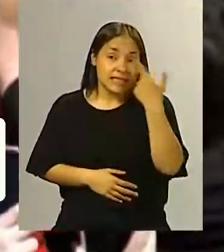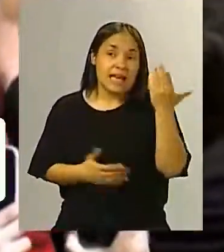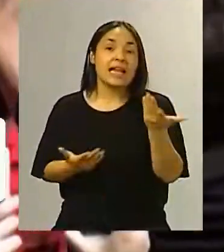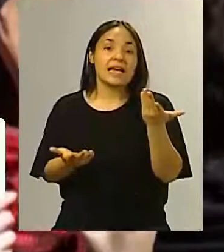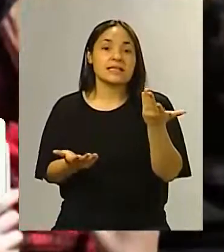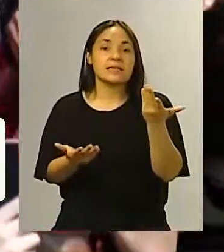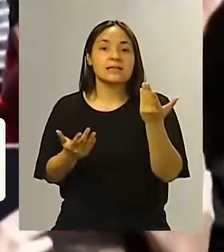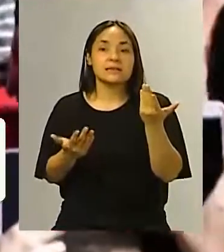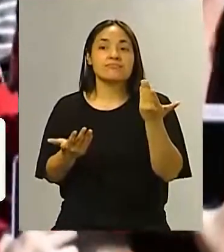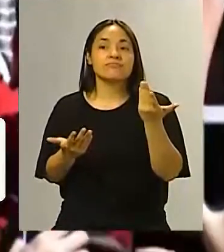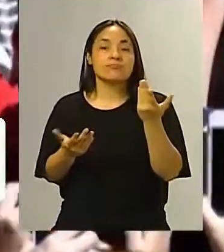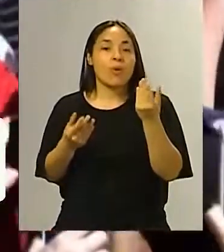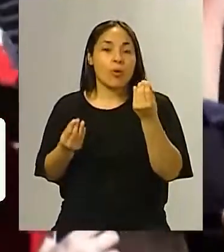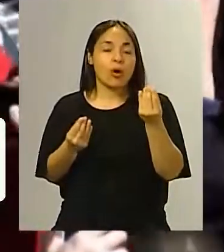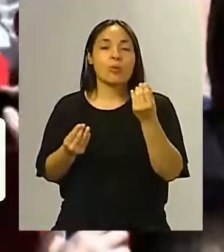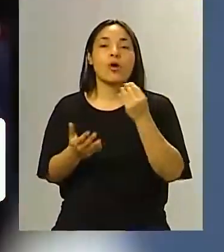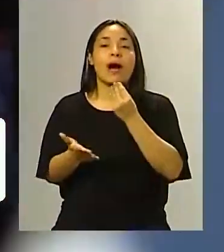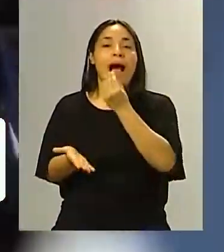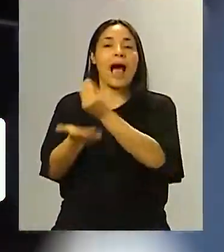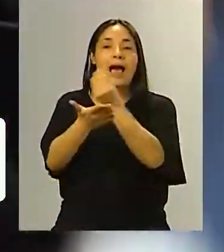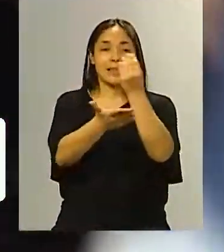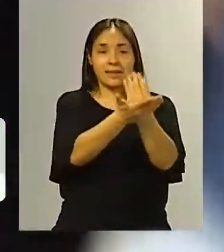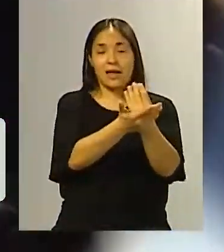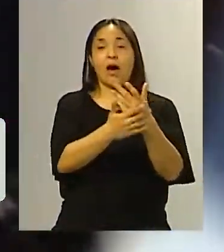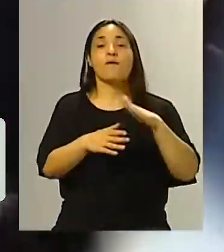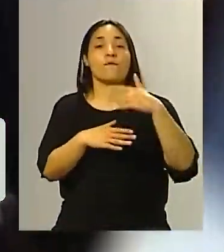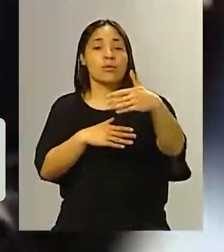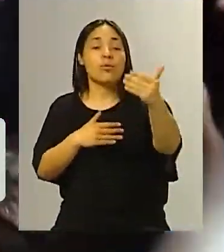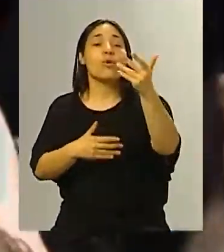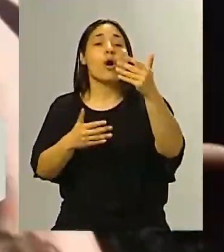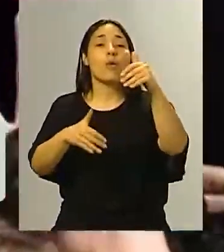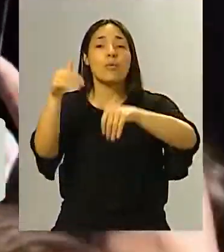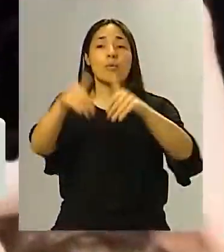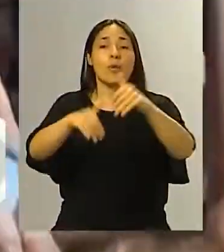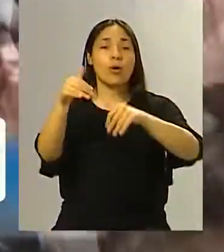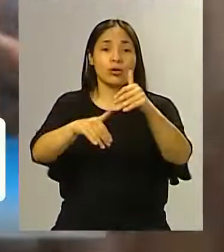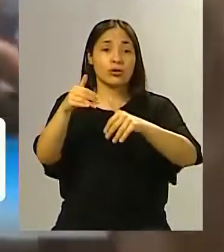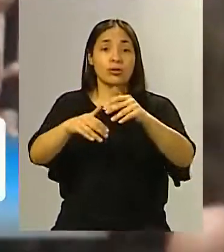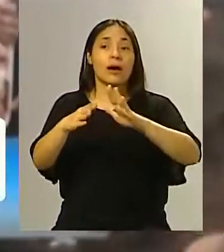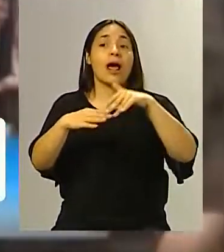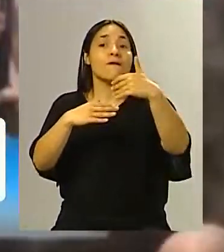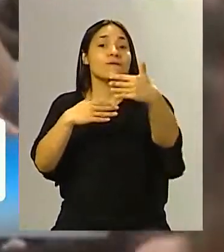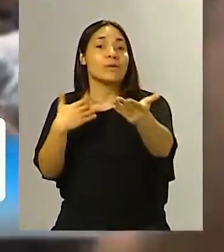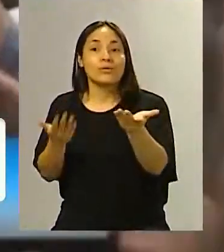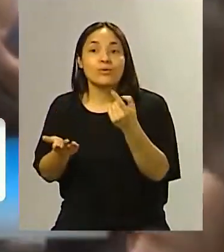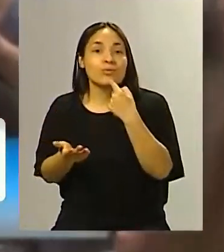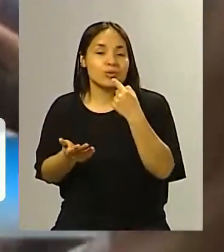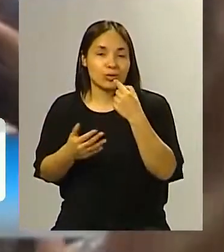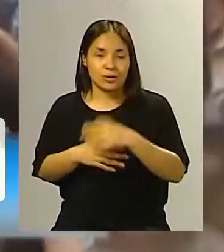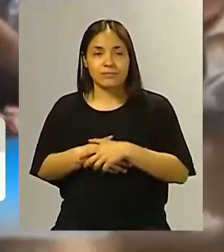puede influir el candidato en los futuros votos para una segunda vuelta es un enigma. También teníamos